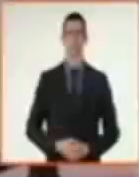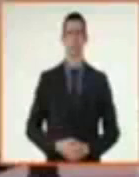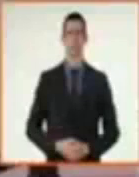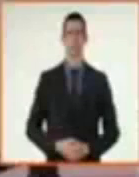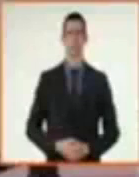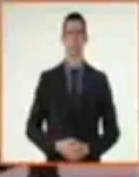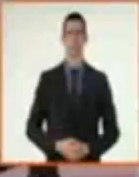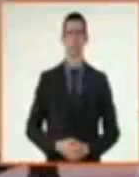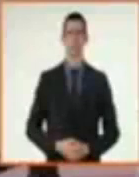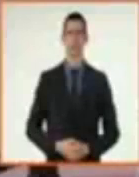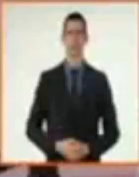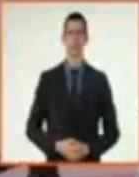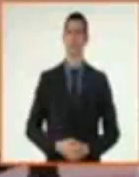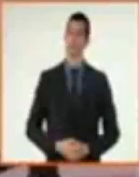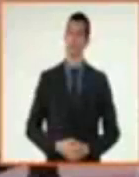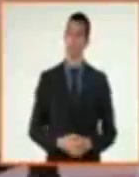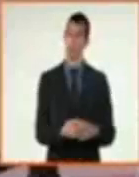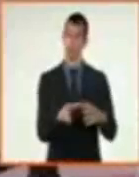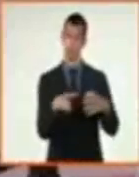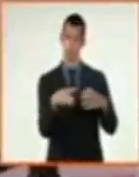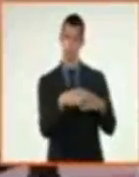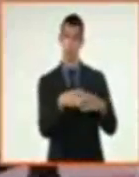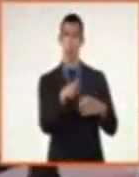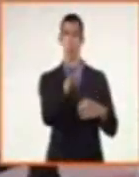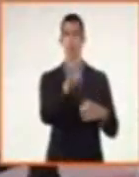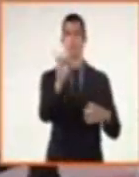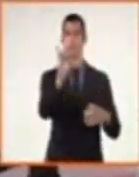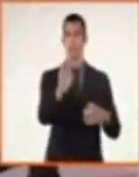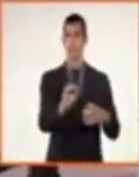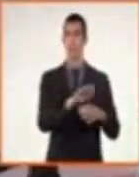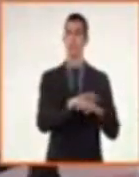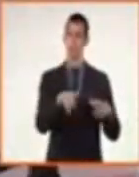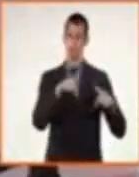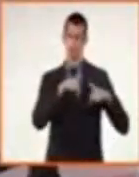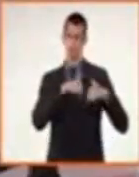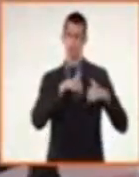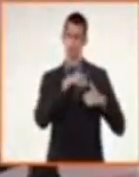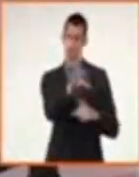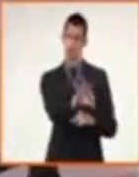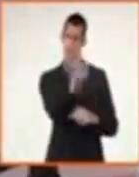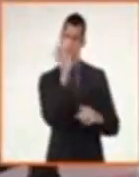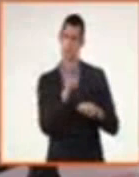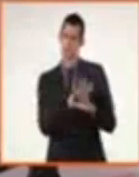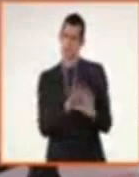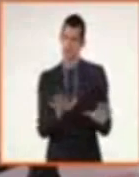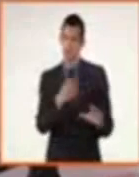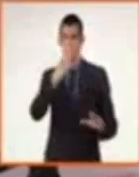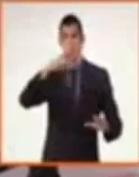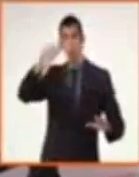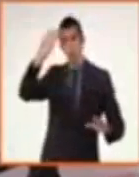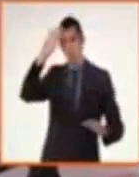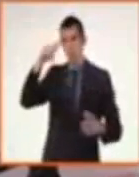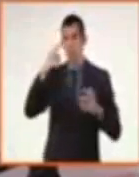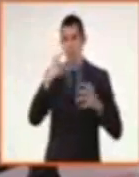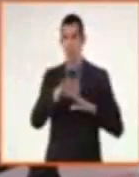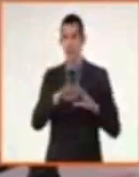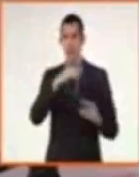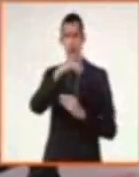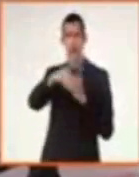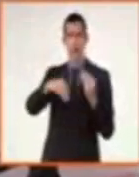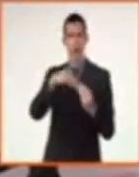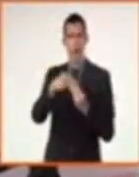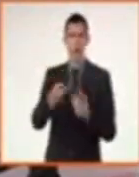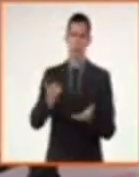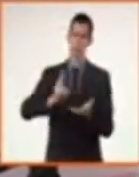Bueno, los 470 diputados han quedado electos. El país, pues, se ha dado una nueva legislatura